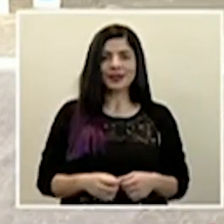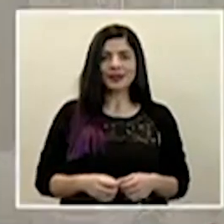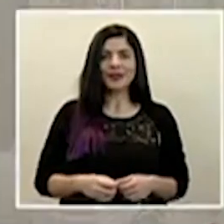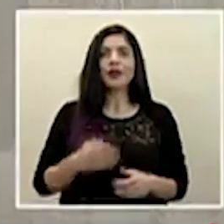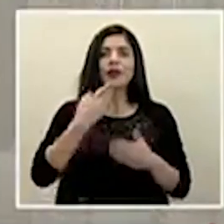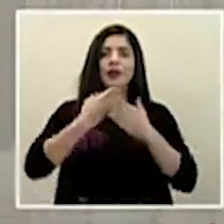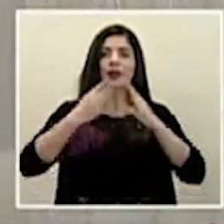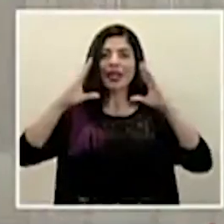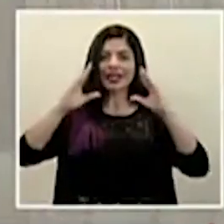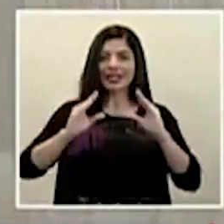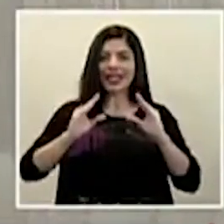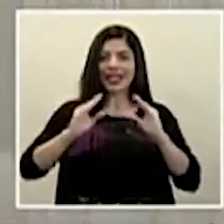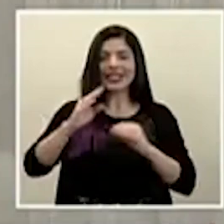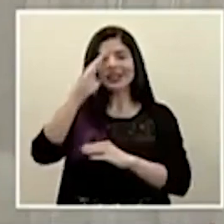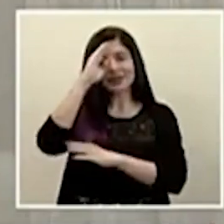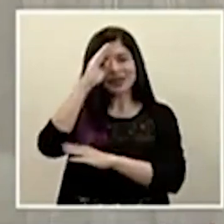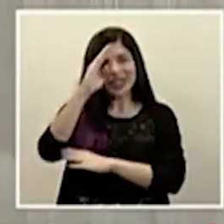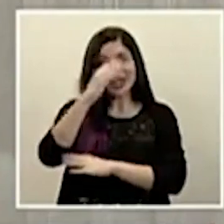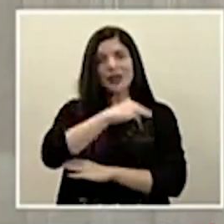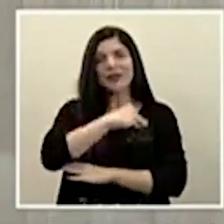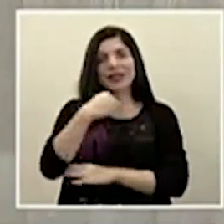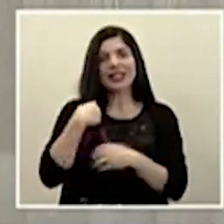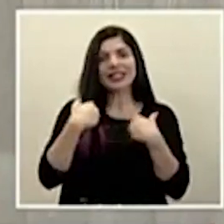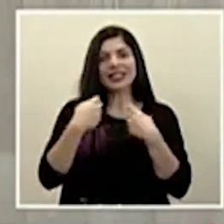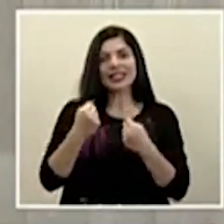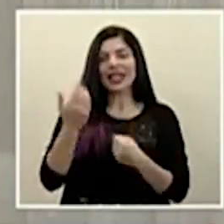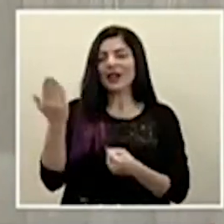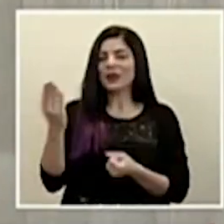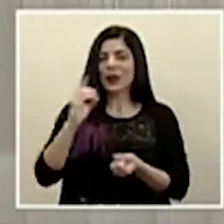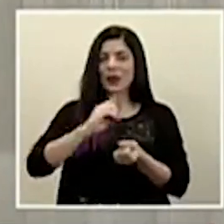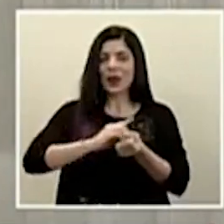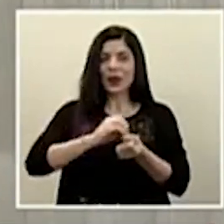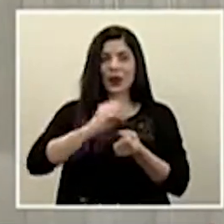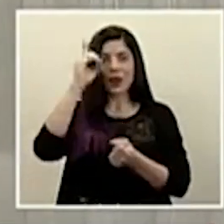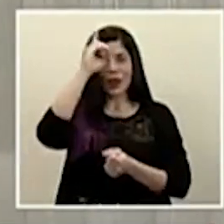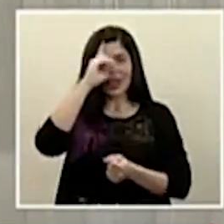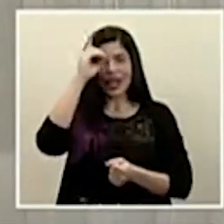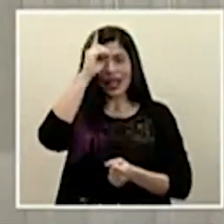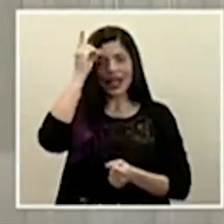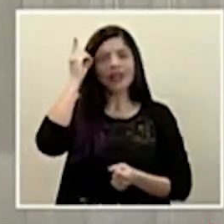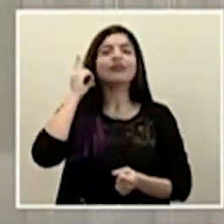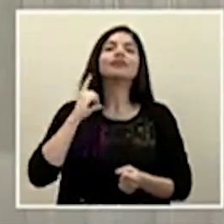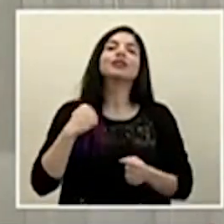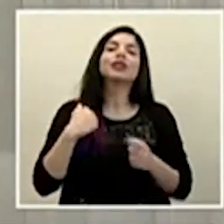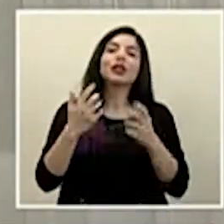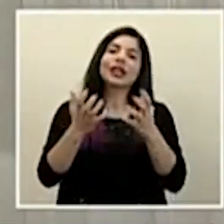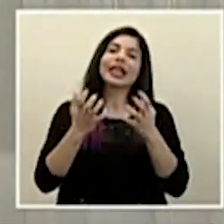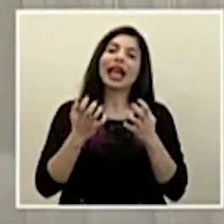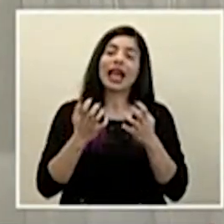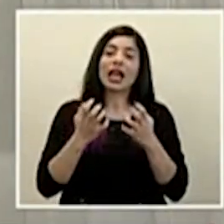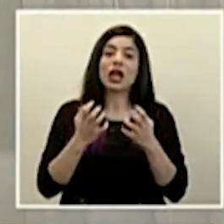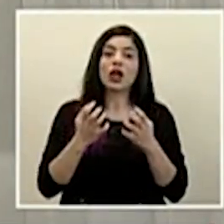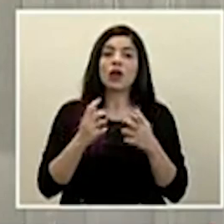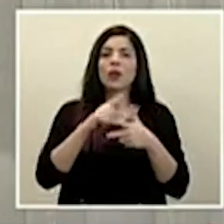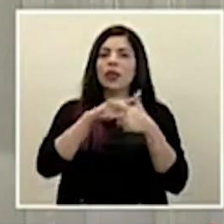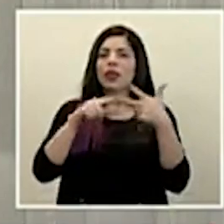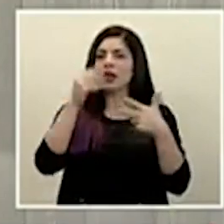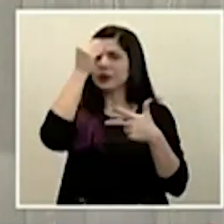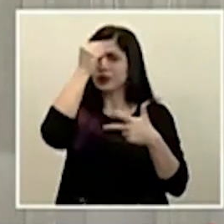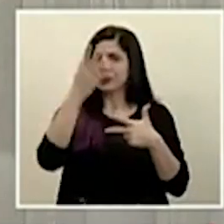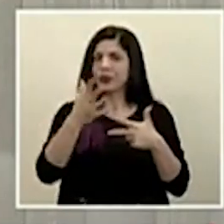Muy buenas tardes y un saludo al ministro de Salud, el doctor Daniel Salas. Quisiera hacer 3